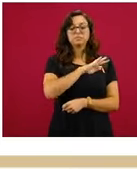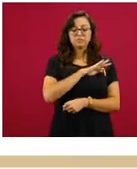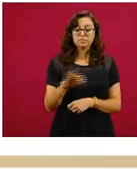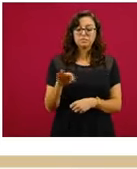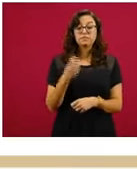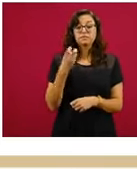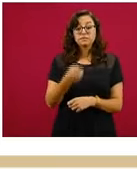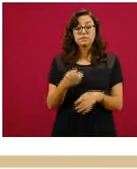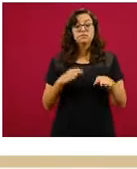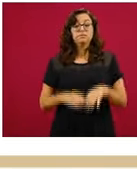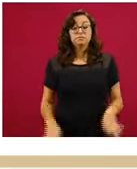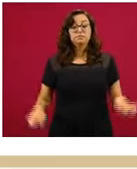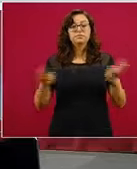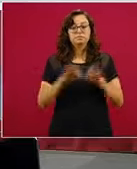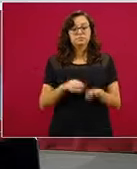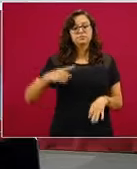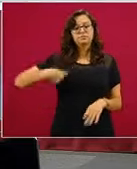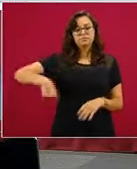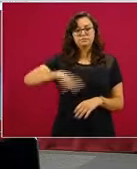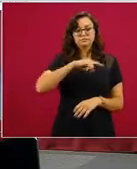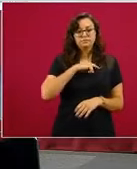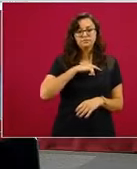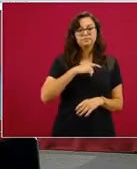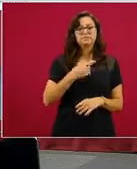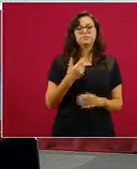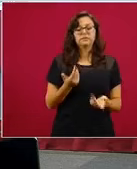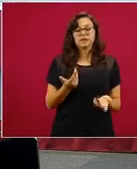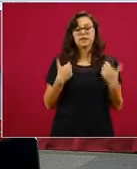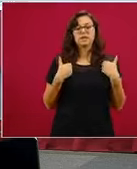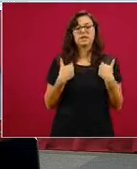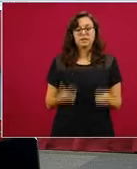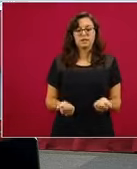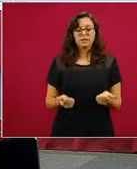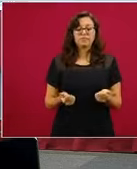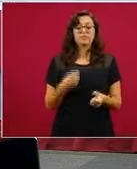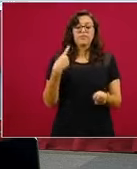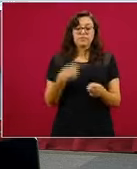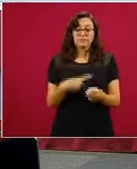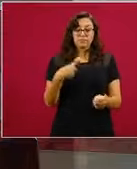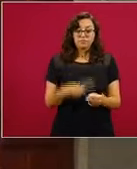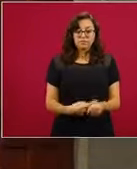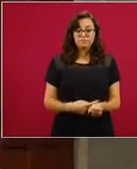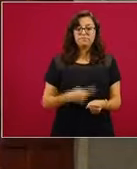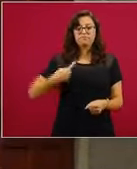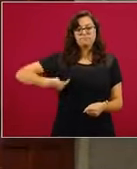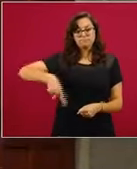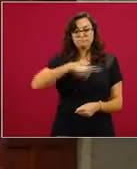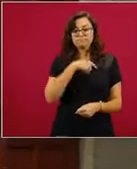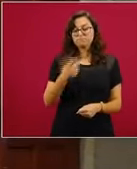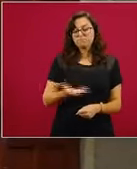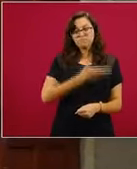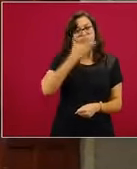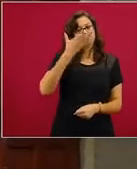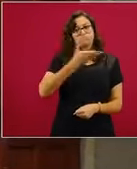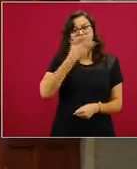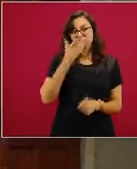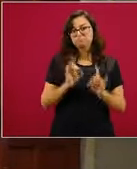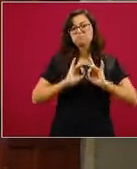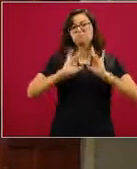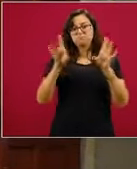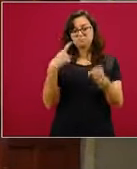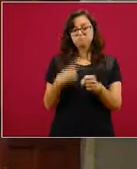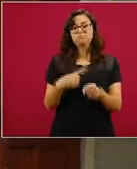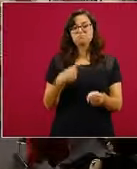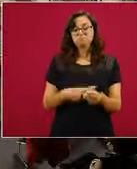importante que nosotros veamos que es una enfermedad que vive con nosotros y que debemos saber diagnosticar para que se pueda